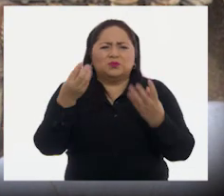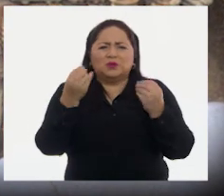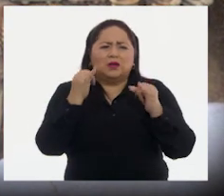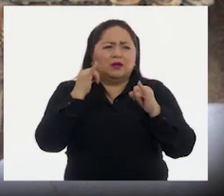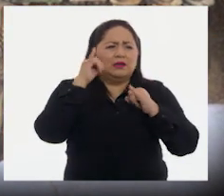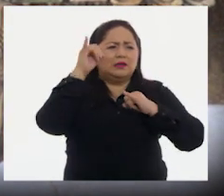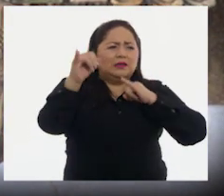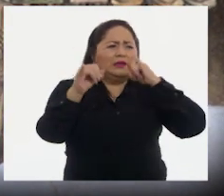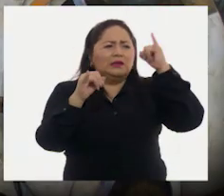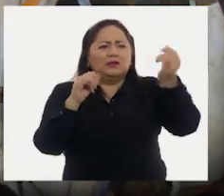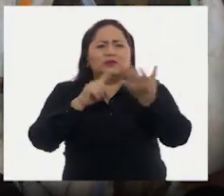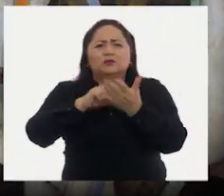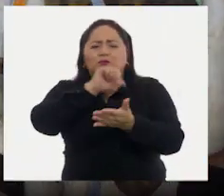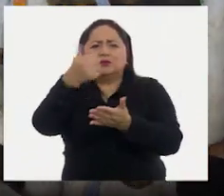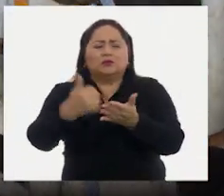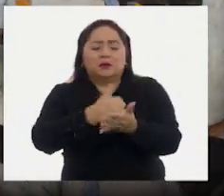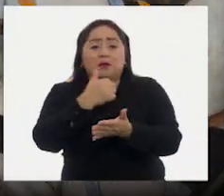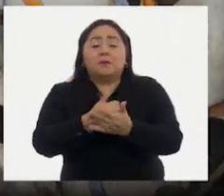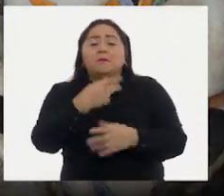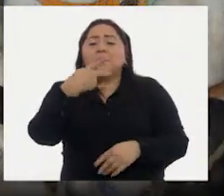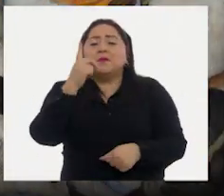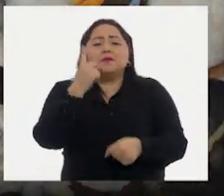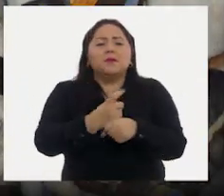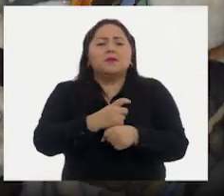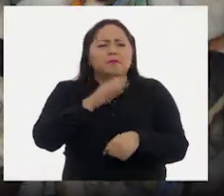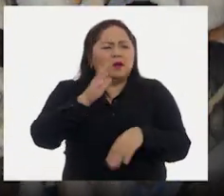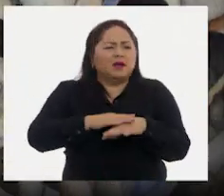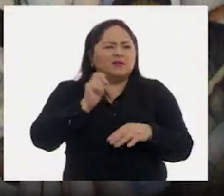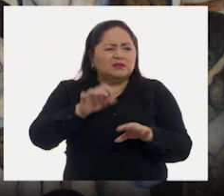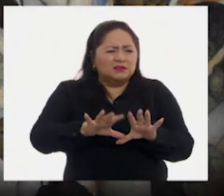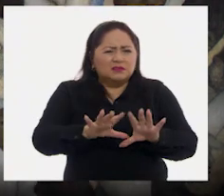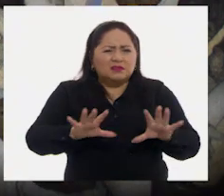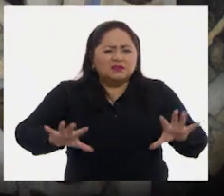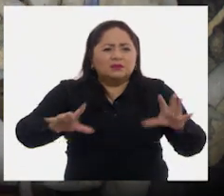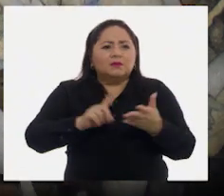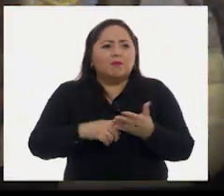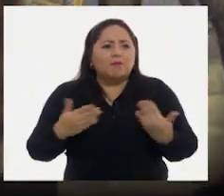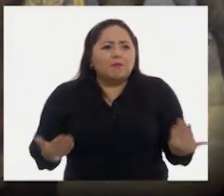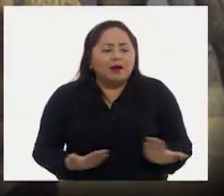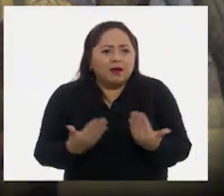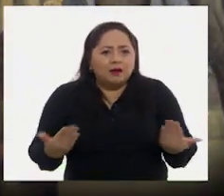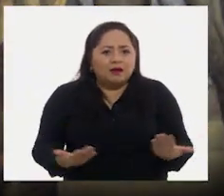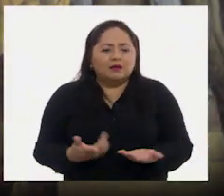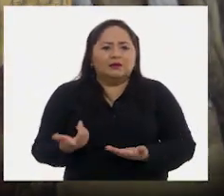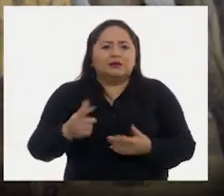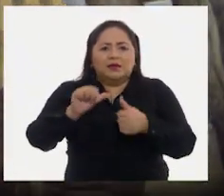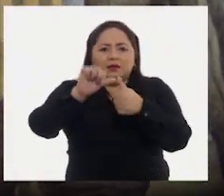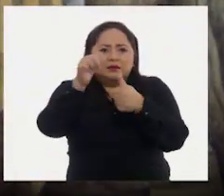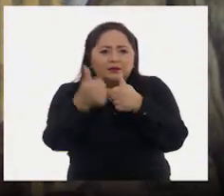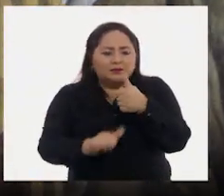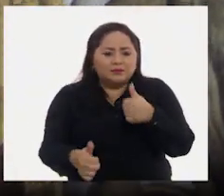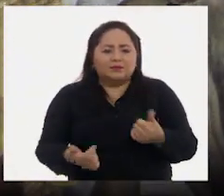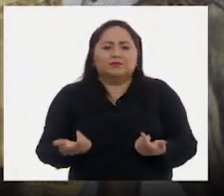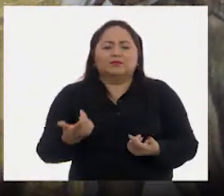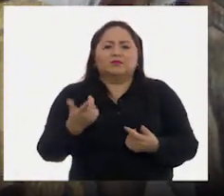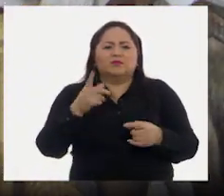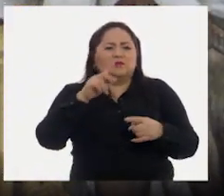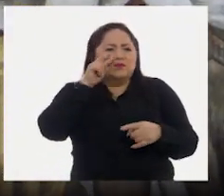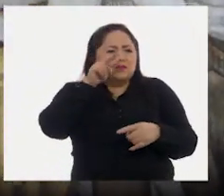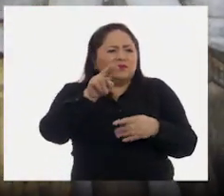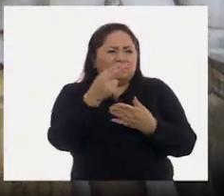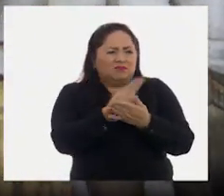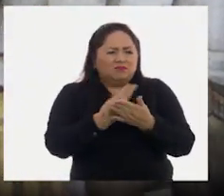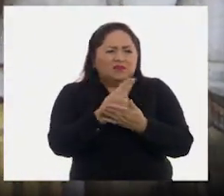lejos alguna que otra ciudad, pero sobre todo lo que aparece son los bailes, las artesanías, lo que